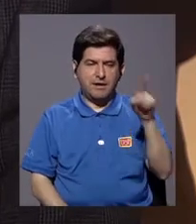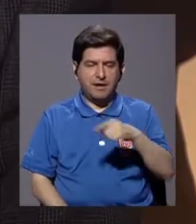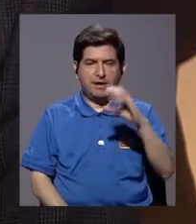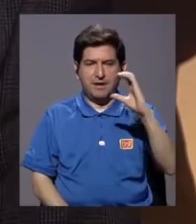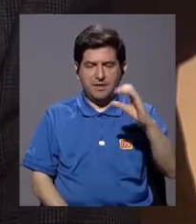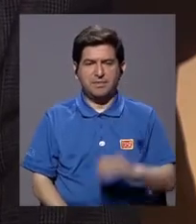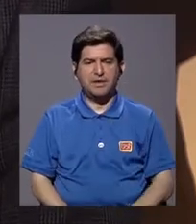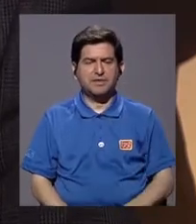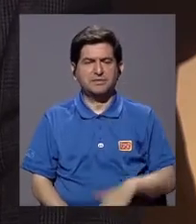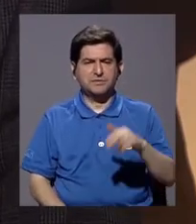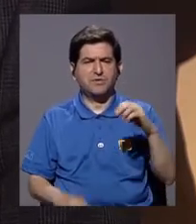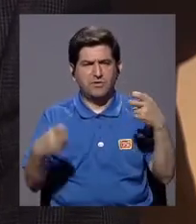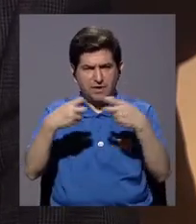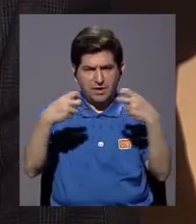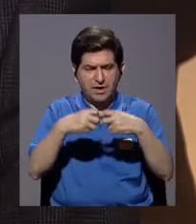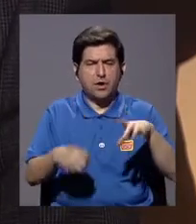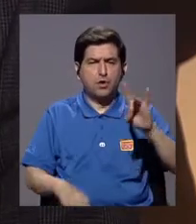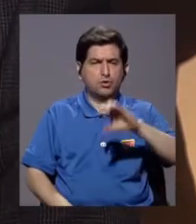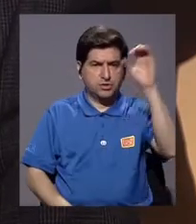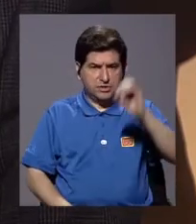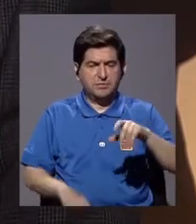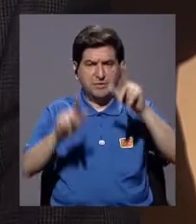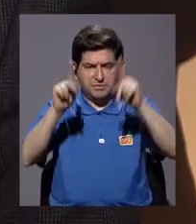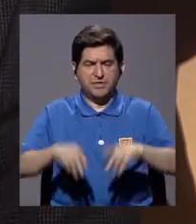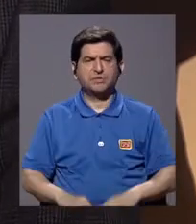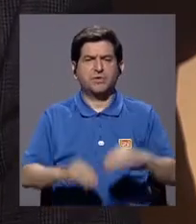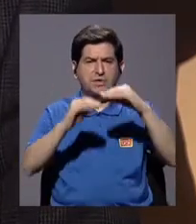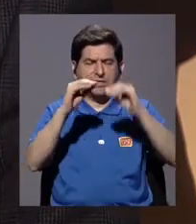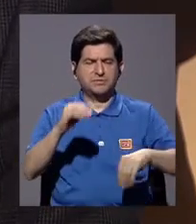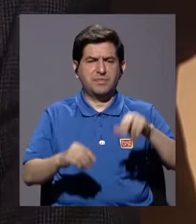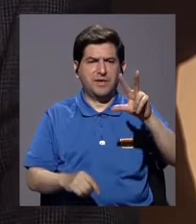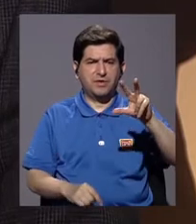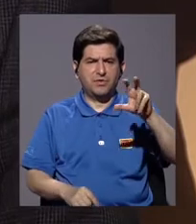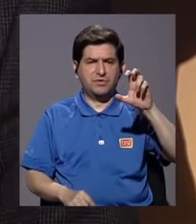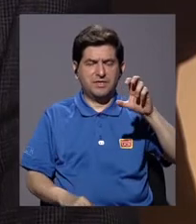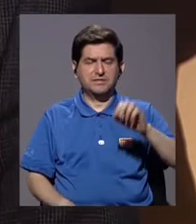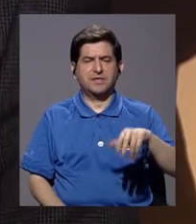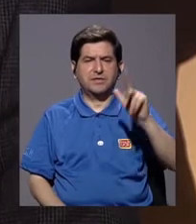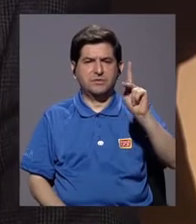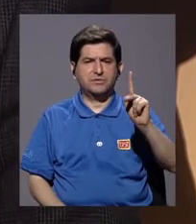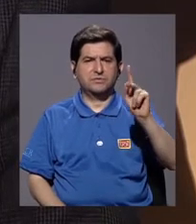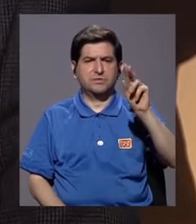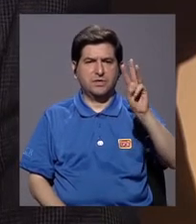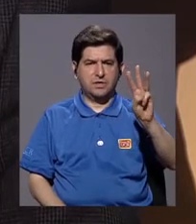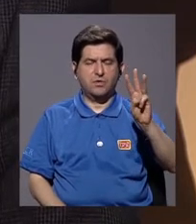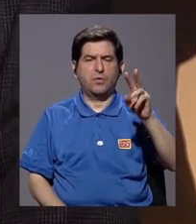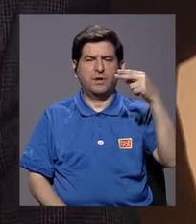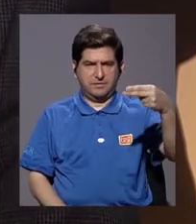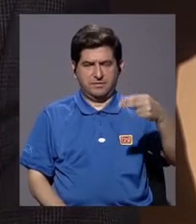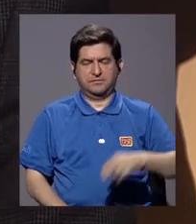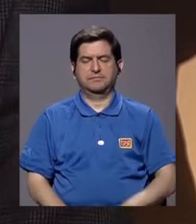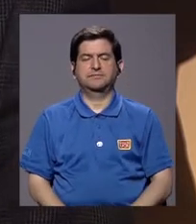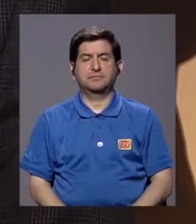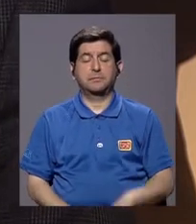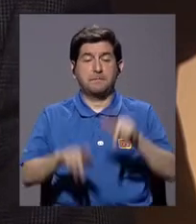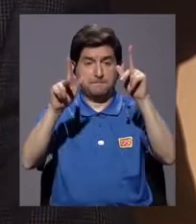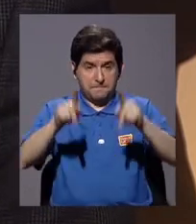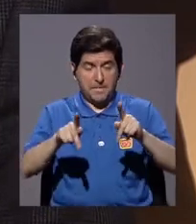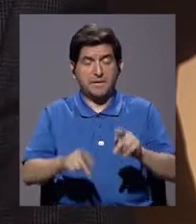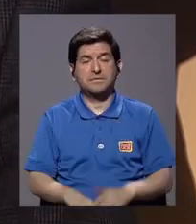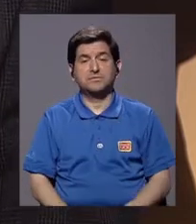sector eléctrico ve que el 80% de los consumidores consume menos de 300 kilovatios hora. Uh-huh. ¿Verdad? Y la